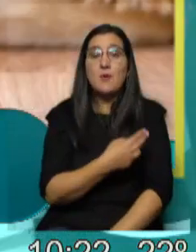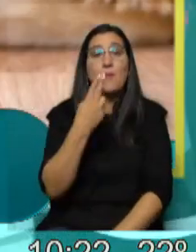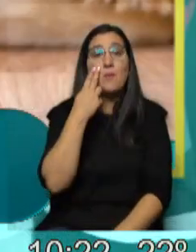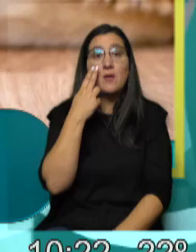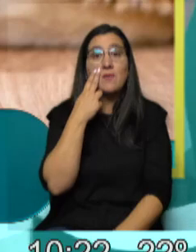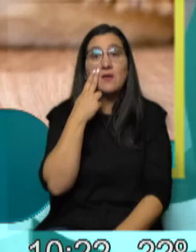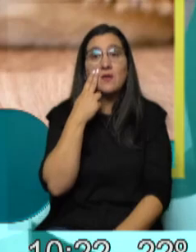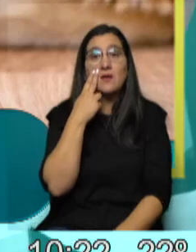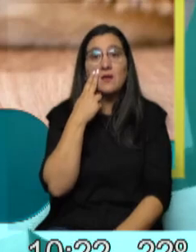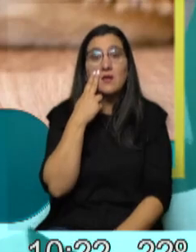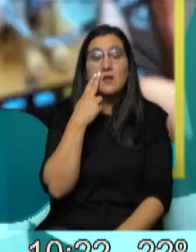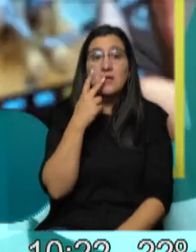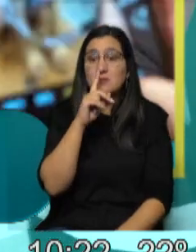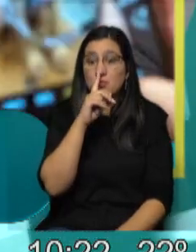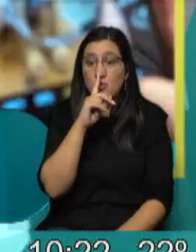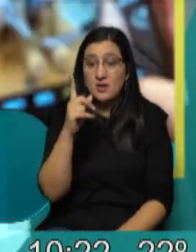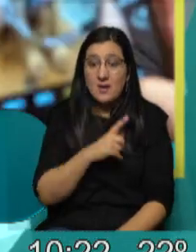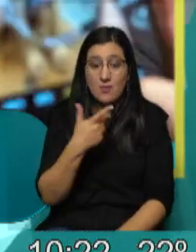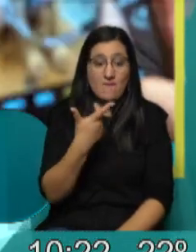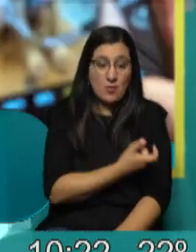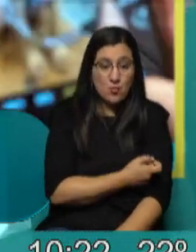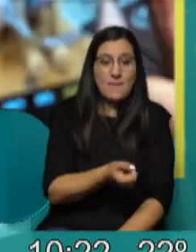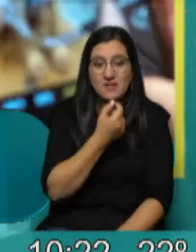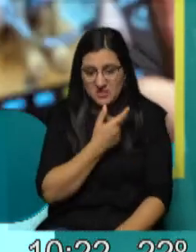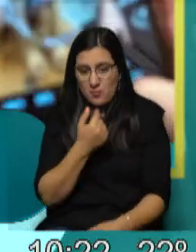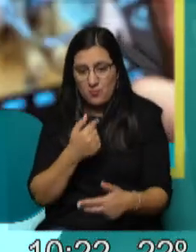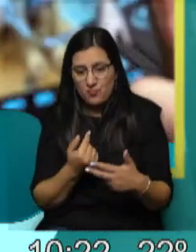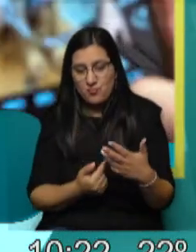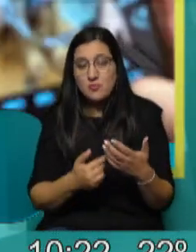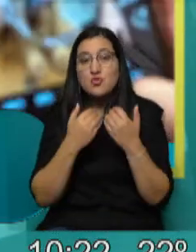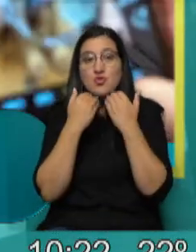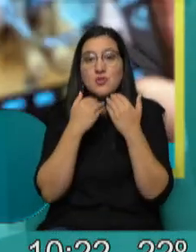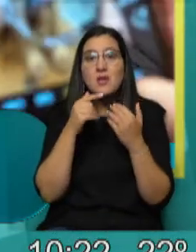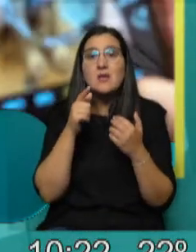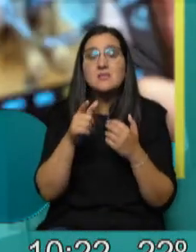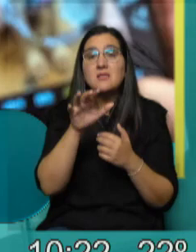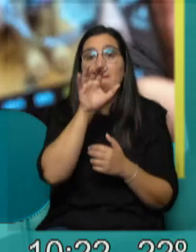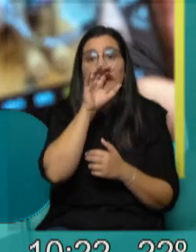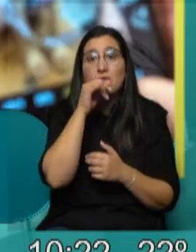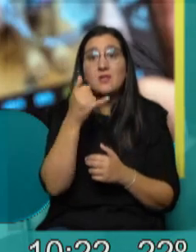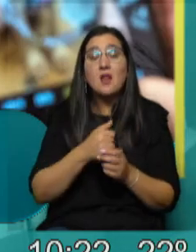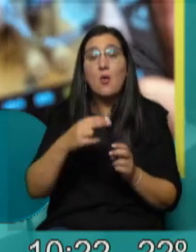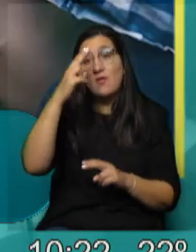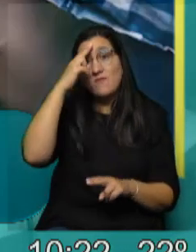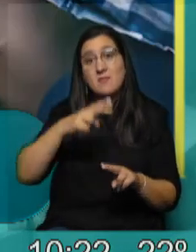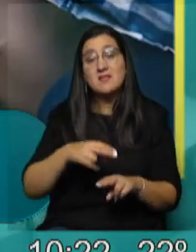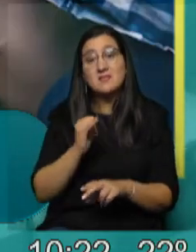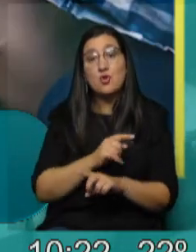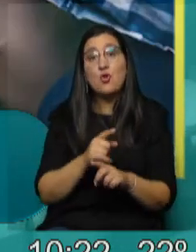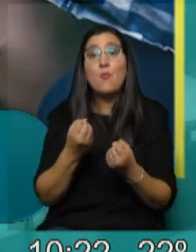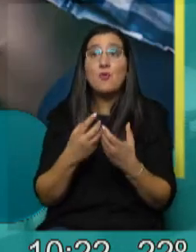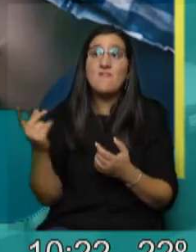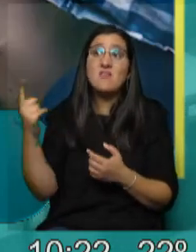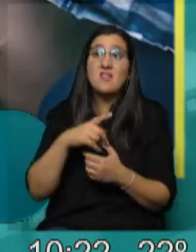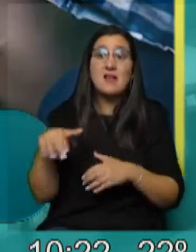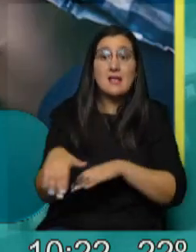nosotros, si hacemos todo medio que de una, cual auto en un taller, en realidad yo no sé si ese perro está incubando o no está incubando nada, porque en realidad viene de la calle. Por lo tanto,